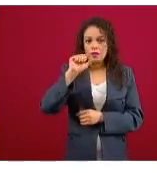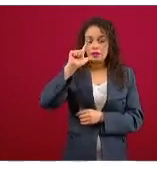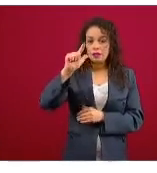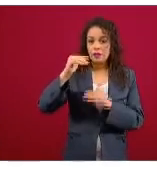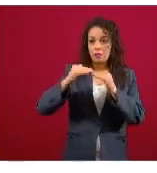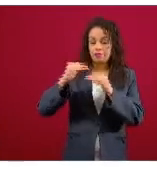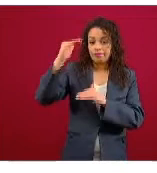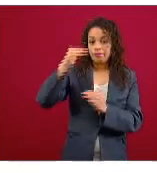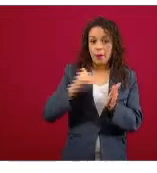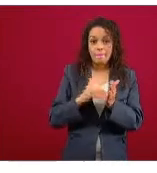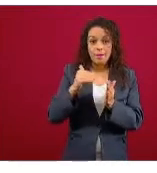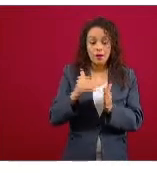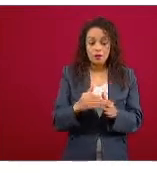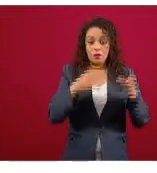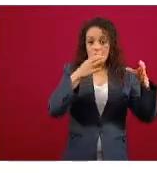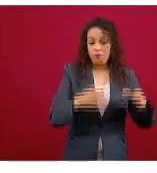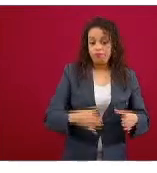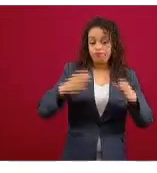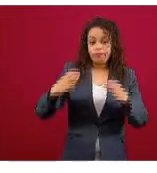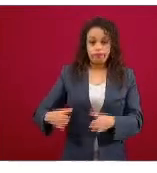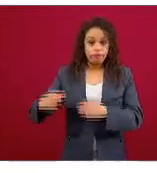99.67 millones de barriles.